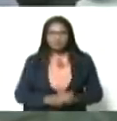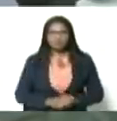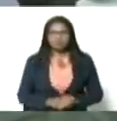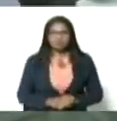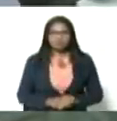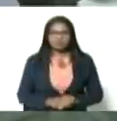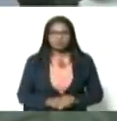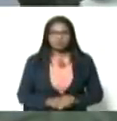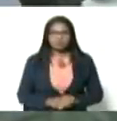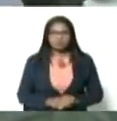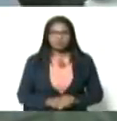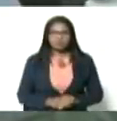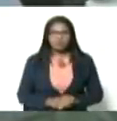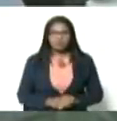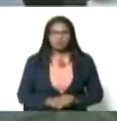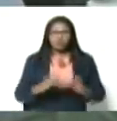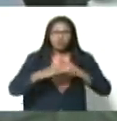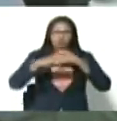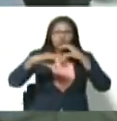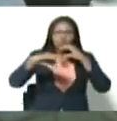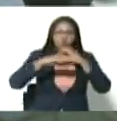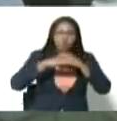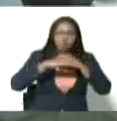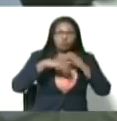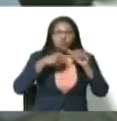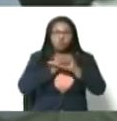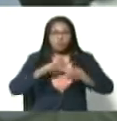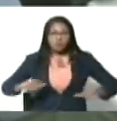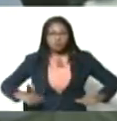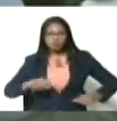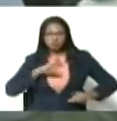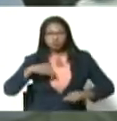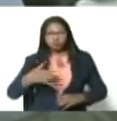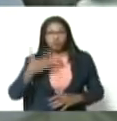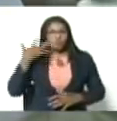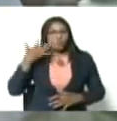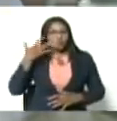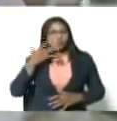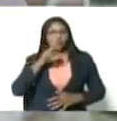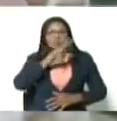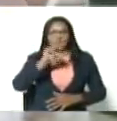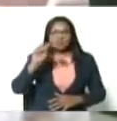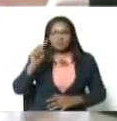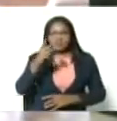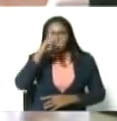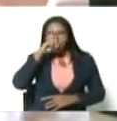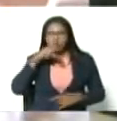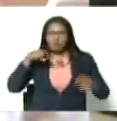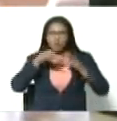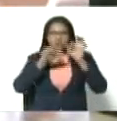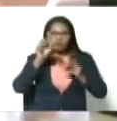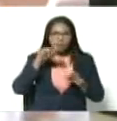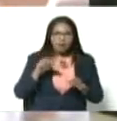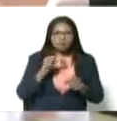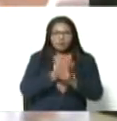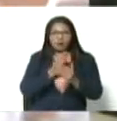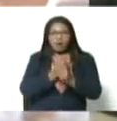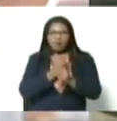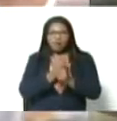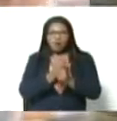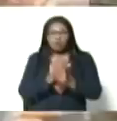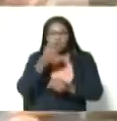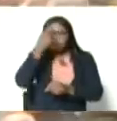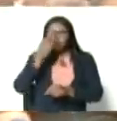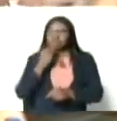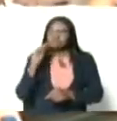Bus Portuguesa. Como le decíamos, presidente, estamos orgullosos de estos 30 primeros años como trabajador del Metro de los Teques, que no